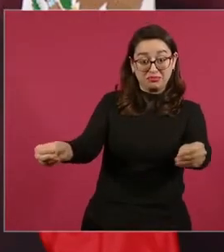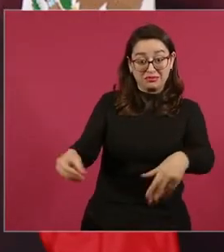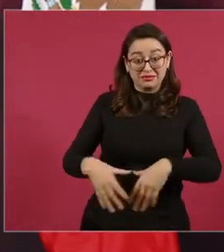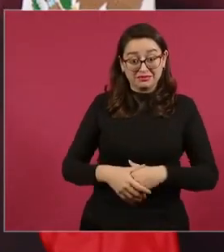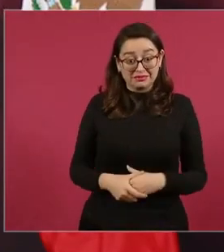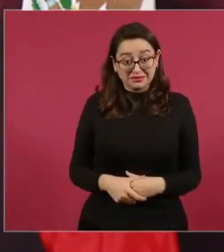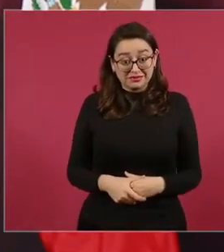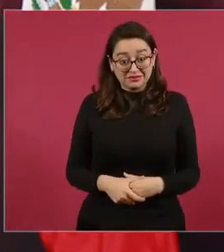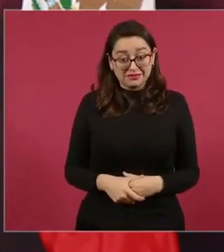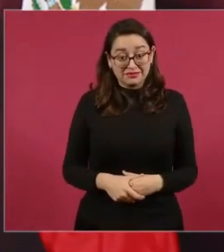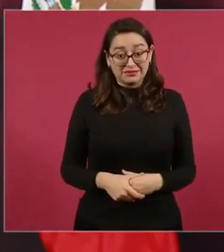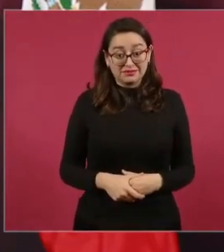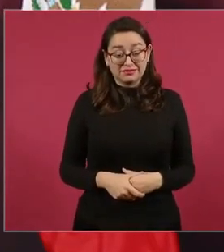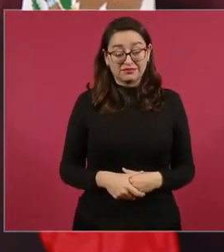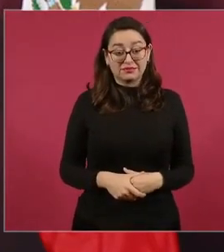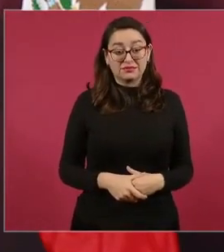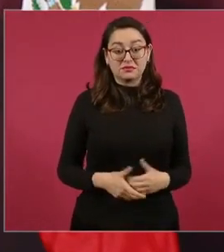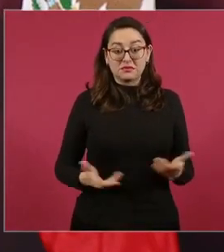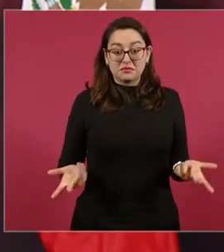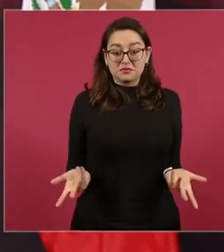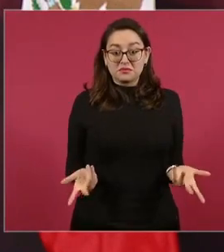cuidaron el derecho